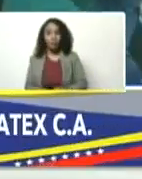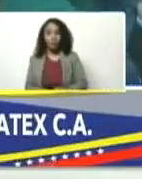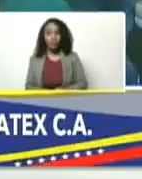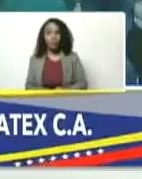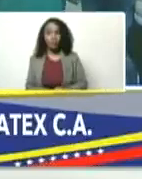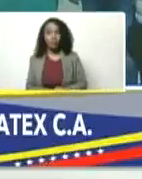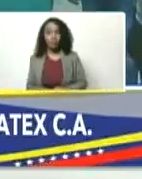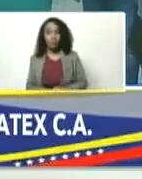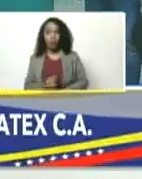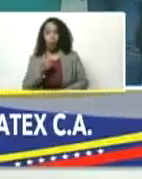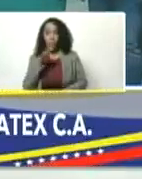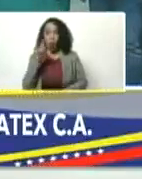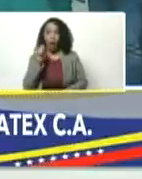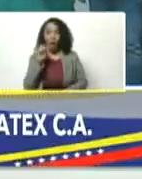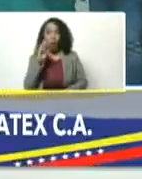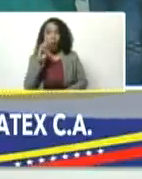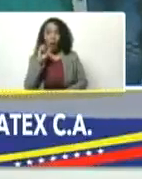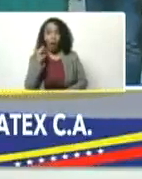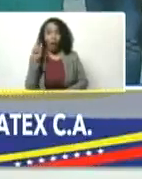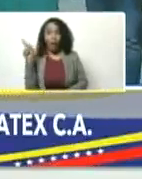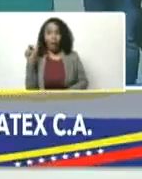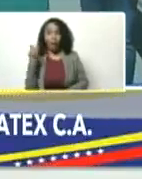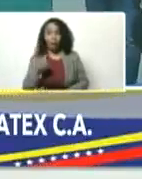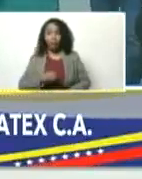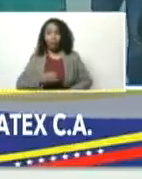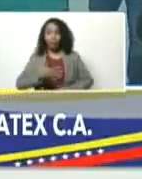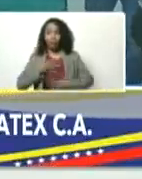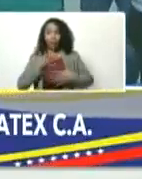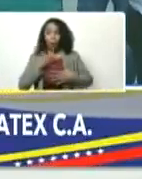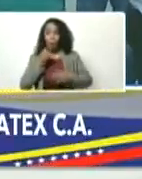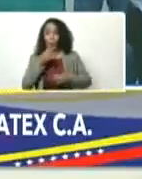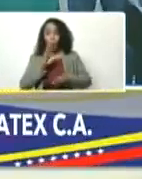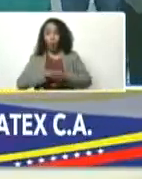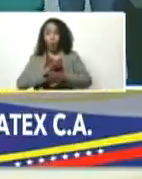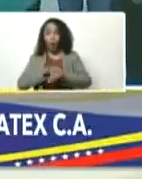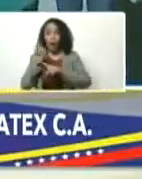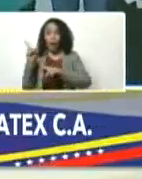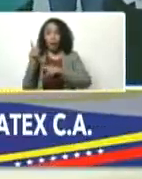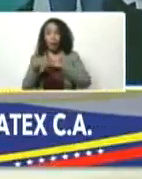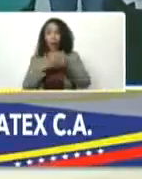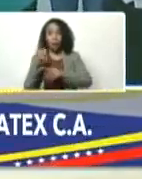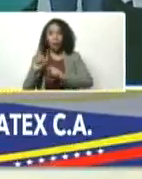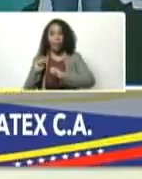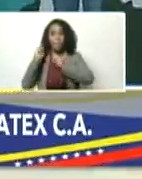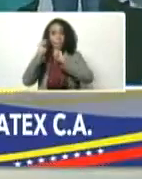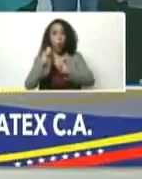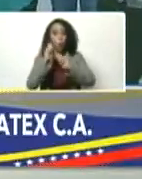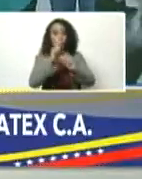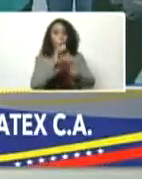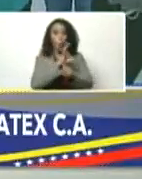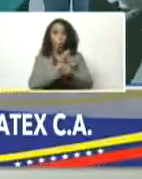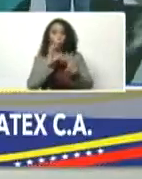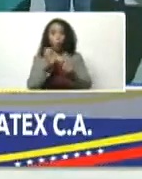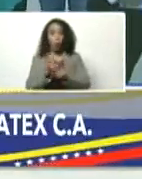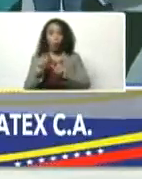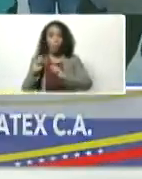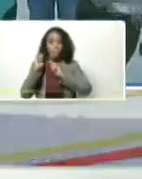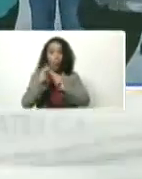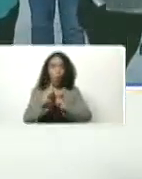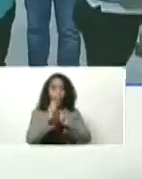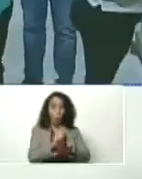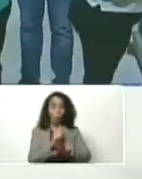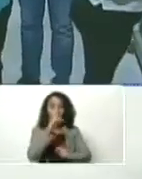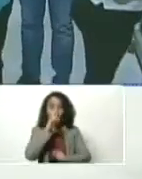Bueno, Laura, presidente, Laura se inspira y bueno, porque esto es algo de generación, de tradición y tradición. Desde el